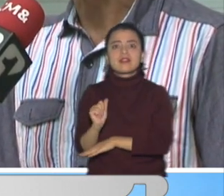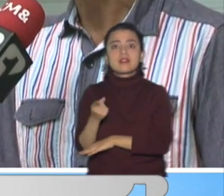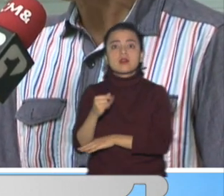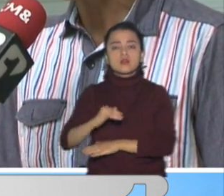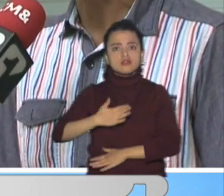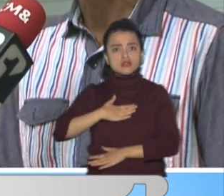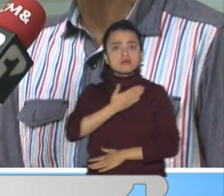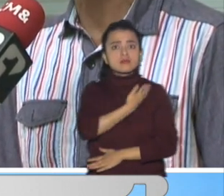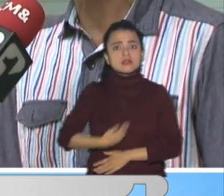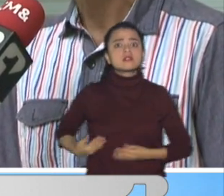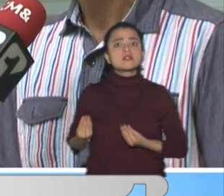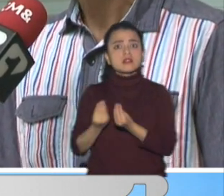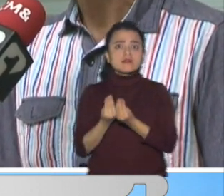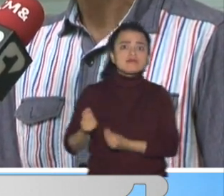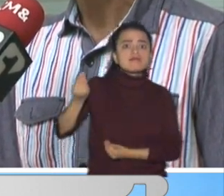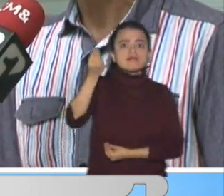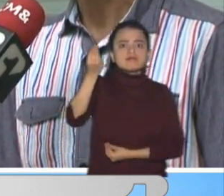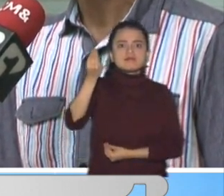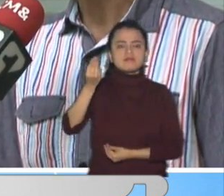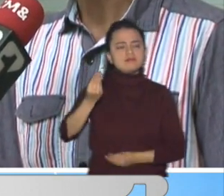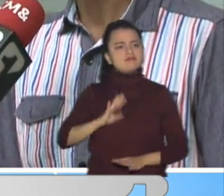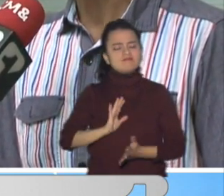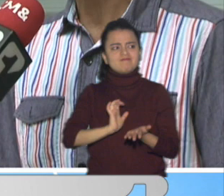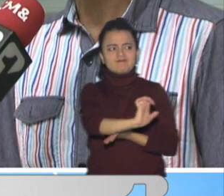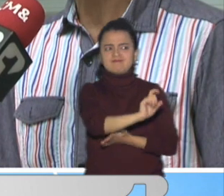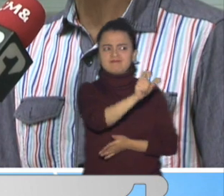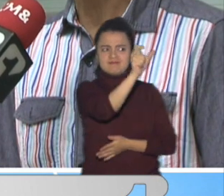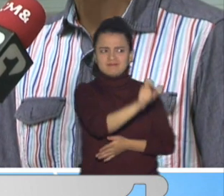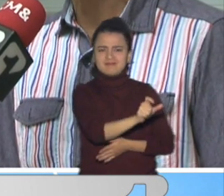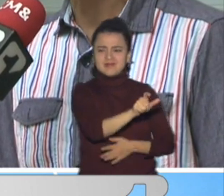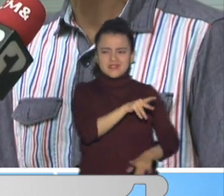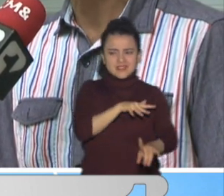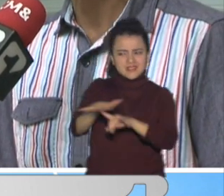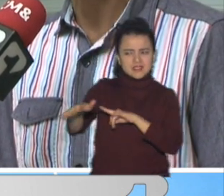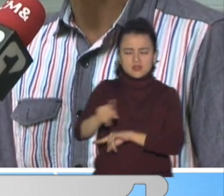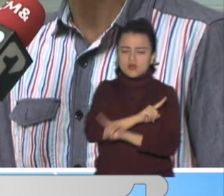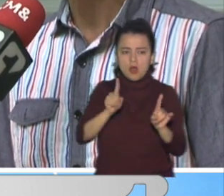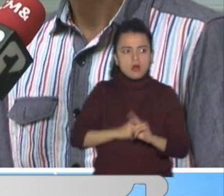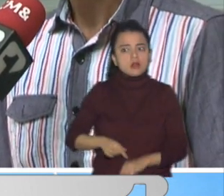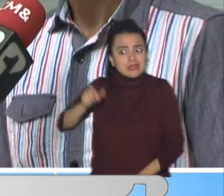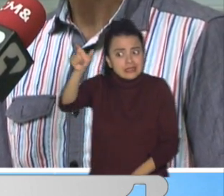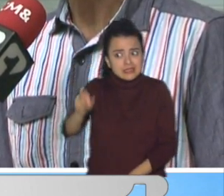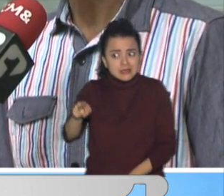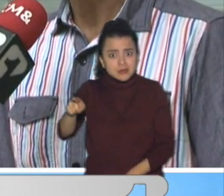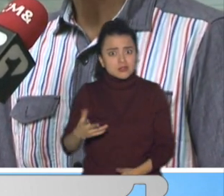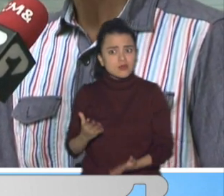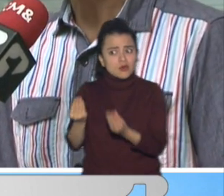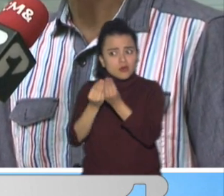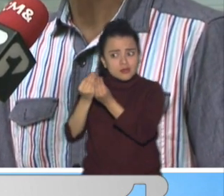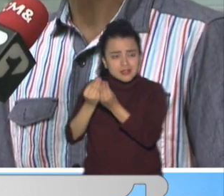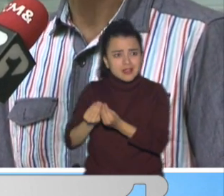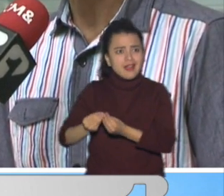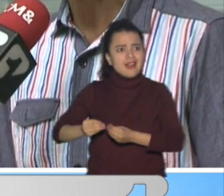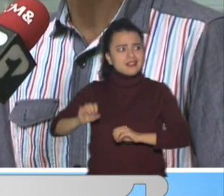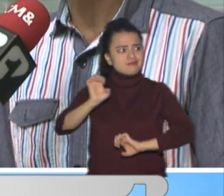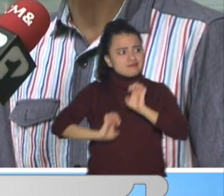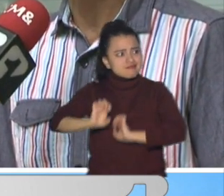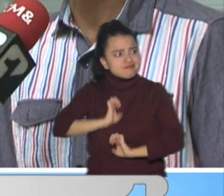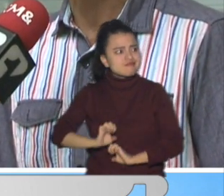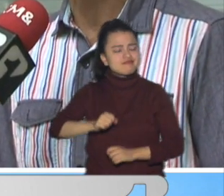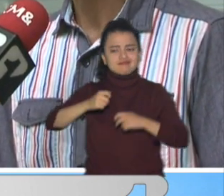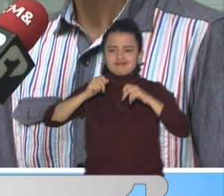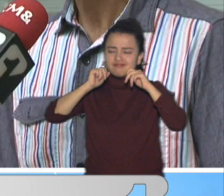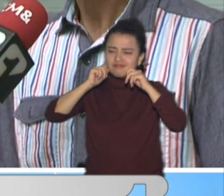me pronuncio con un fuerte rechazo, porque Dairo Antonio Última es un defensor de los derechos humanos, es un hombre hecho a pulso, campesino,